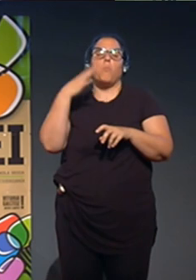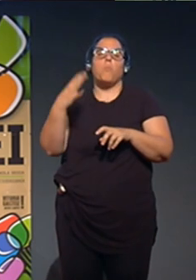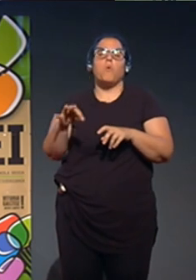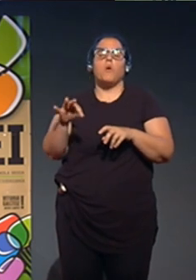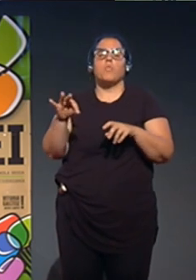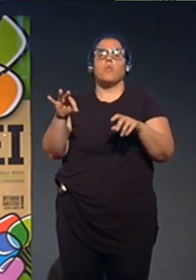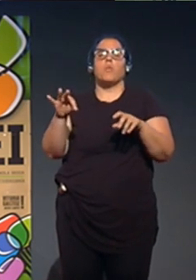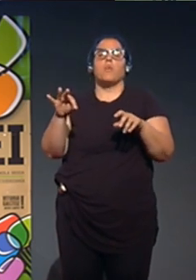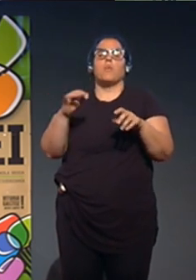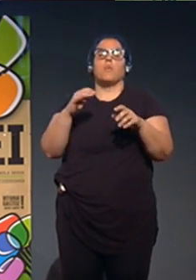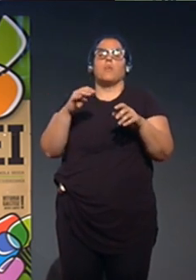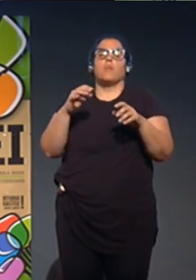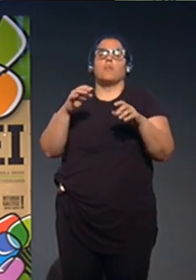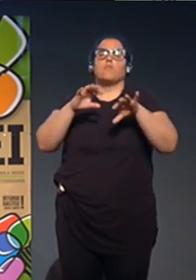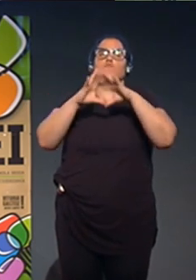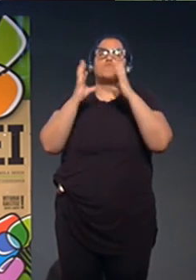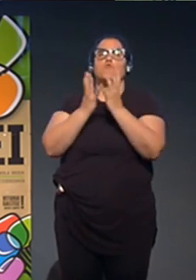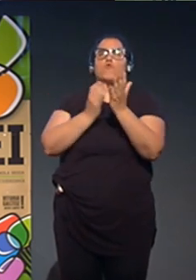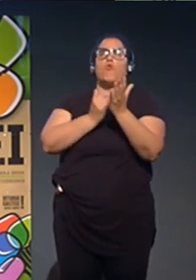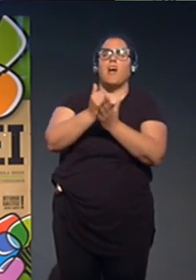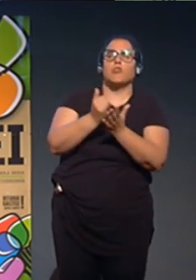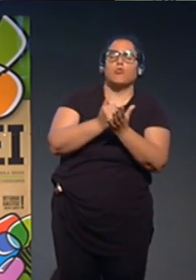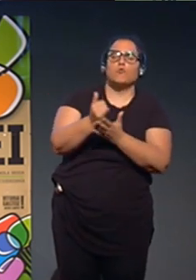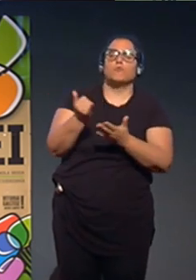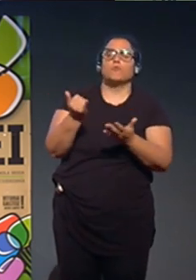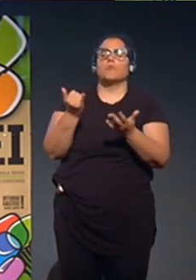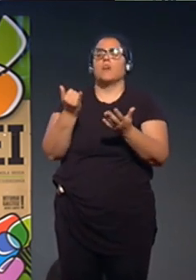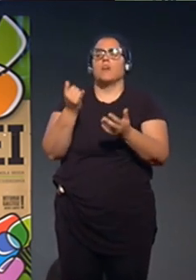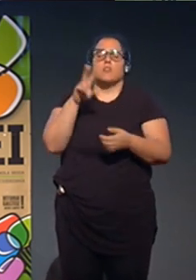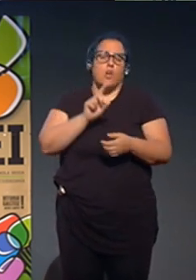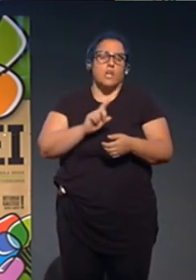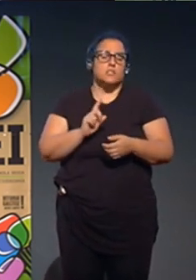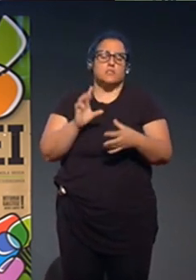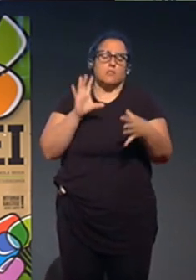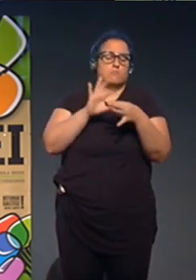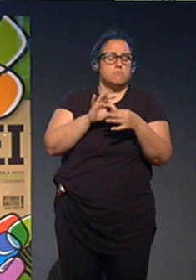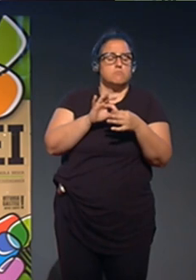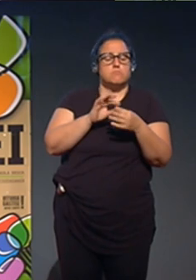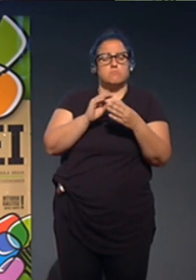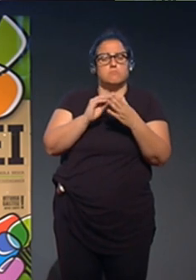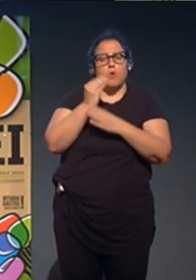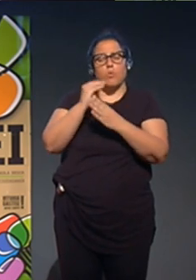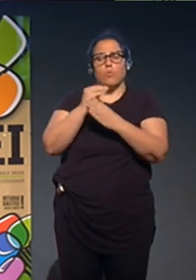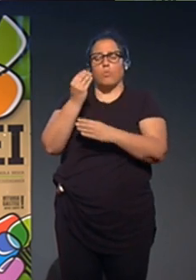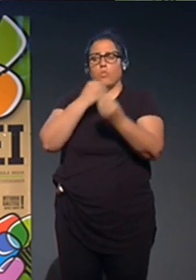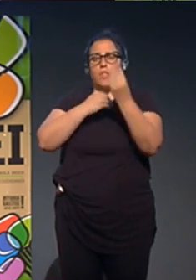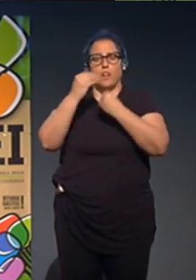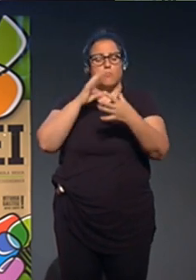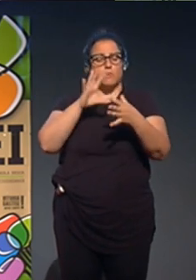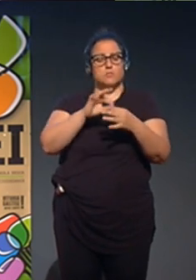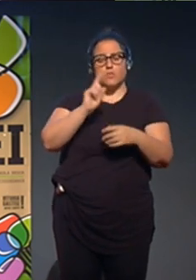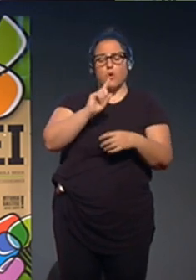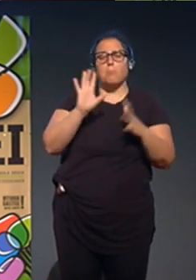la agro no de la agricultura no de la producción de alimentos pero que